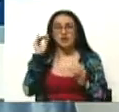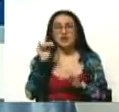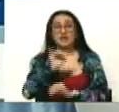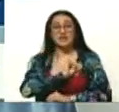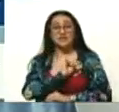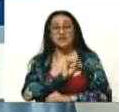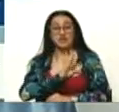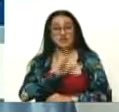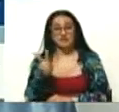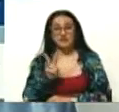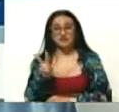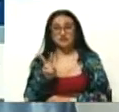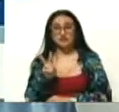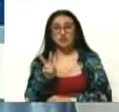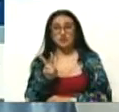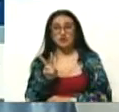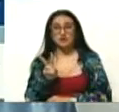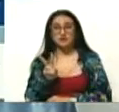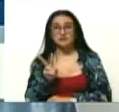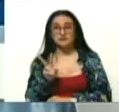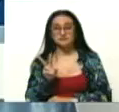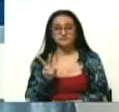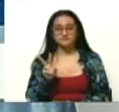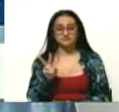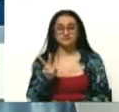del venezolano es otra.